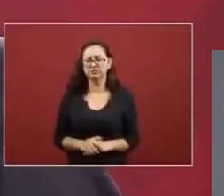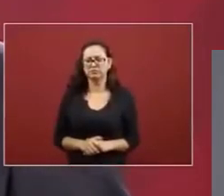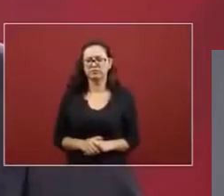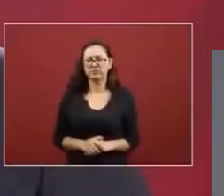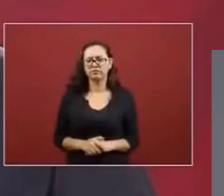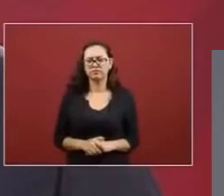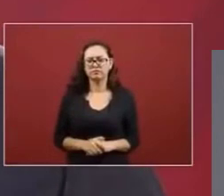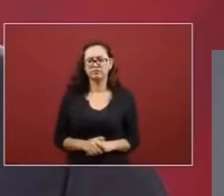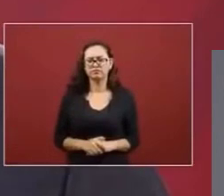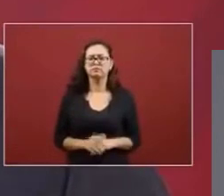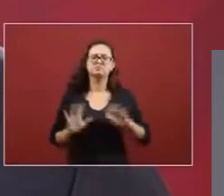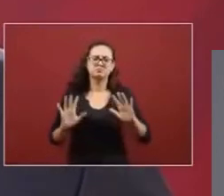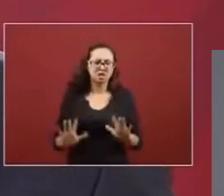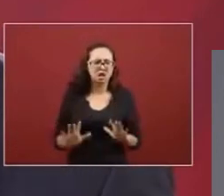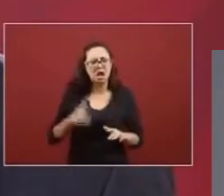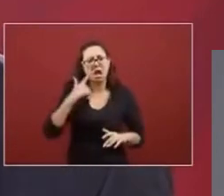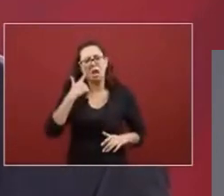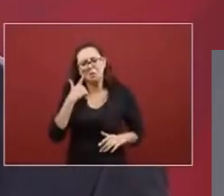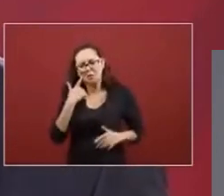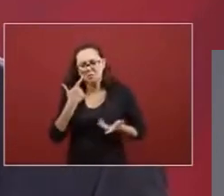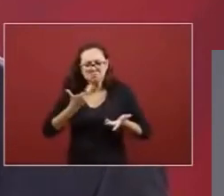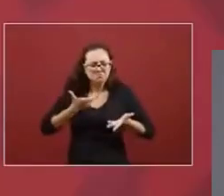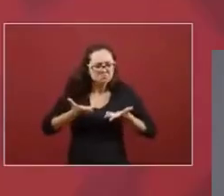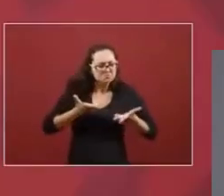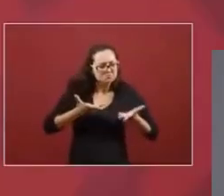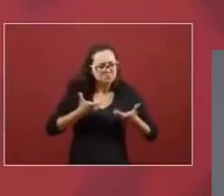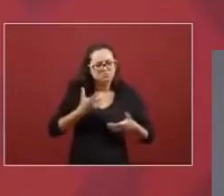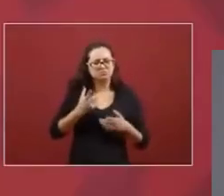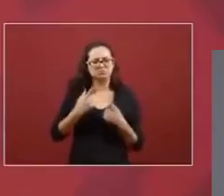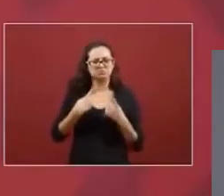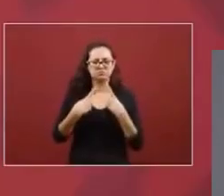hay que analizarlo hay que verlo sí